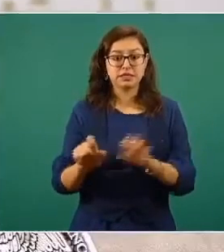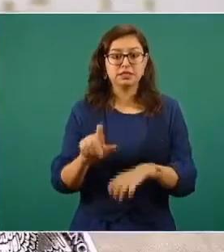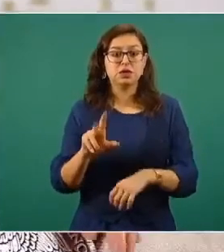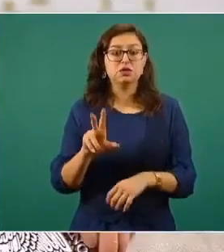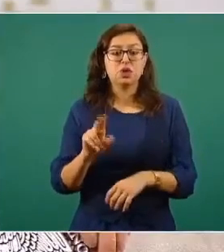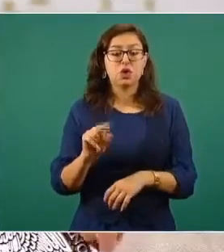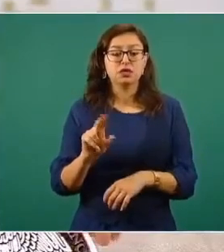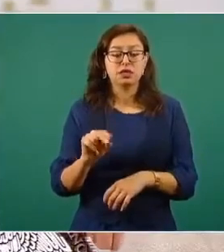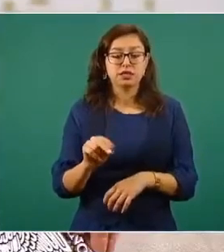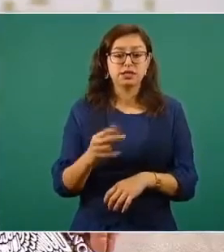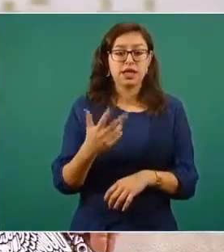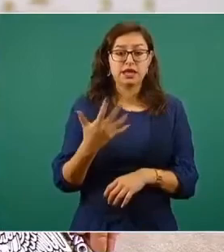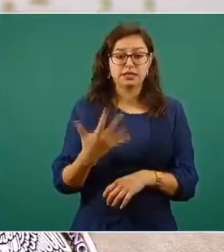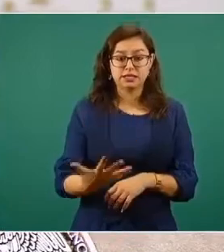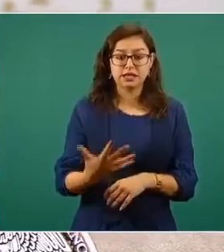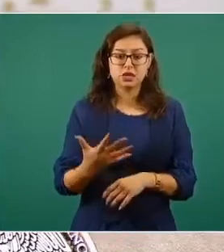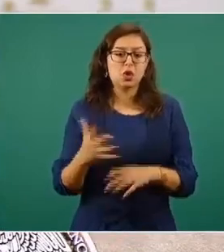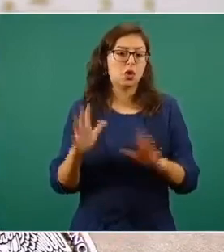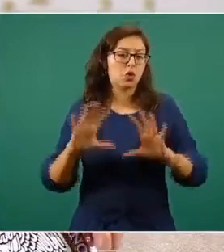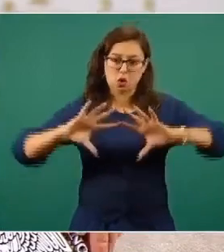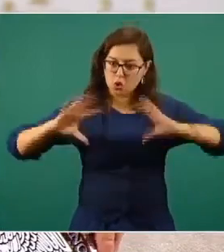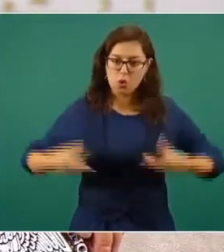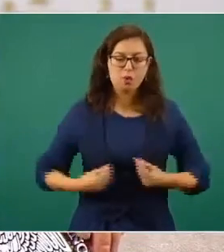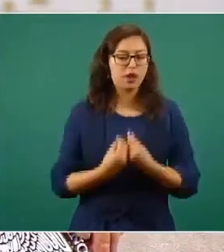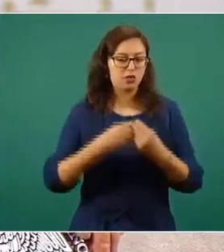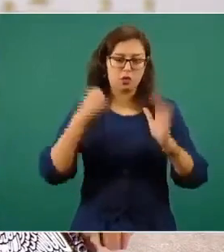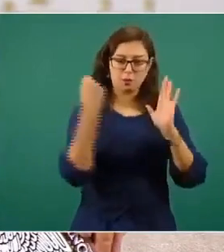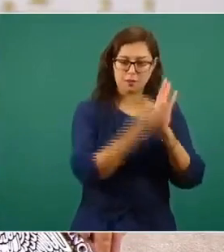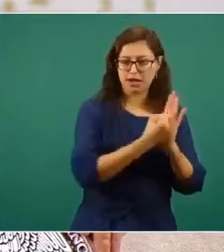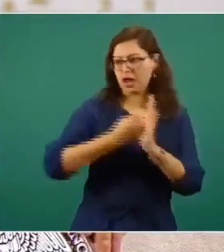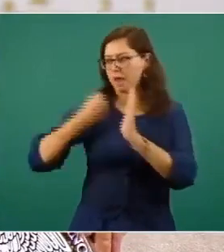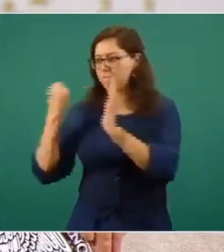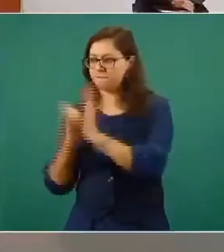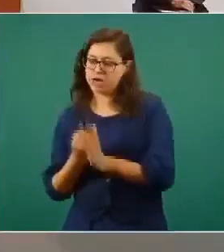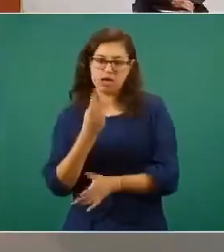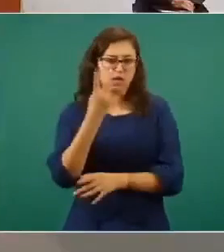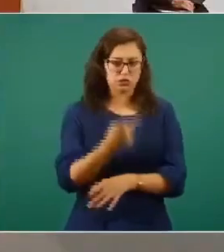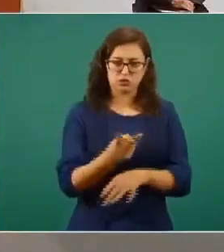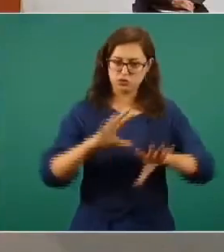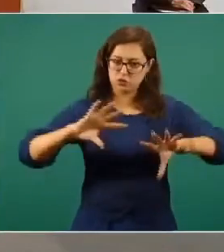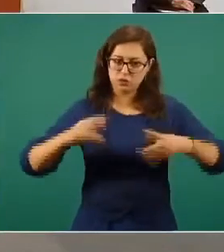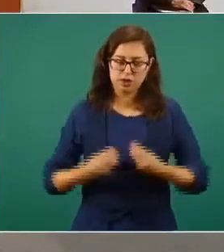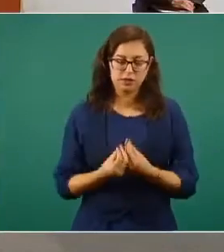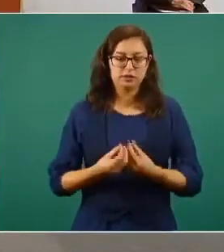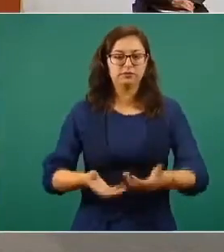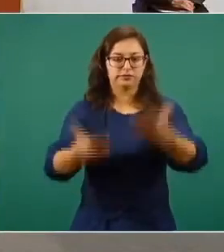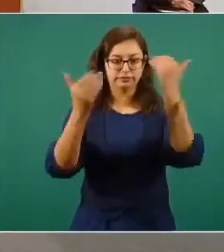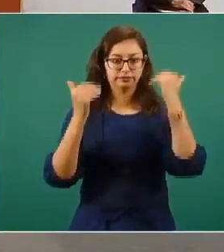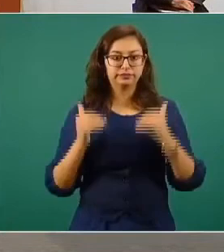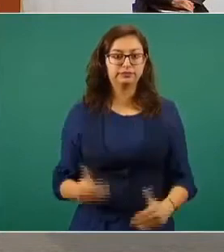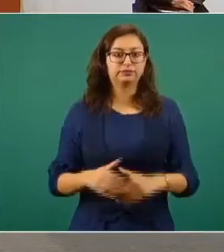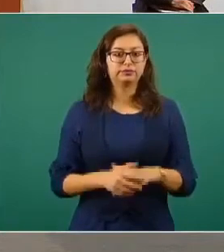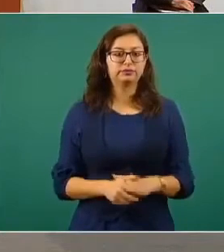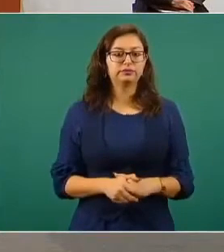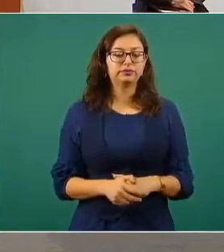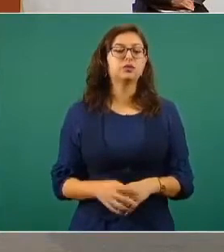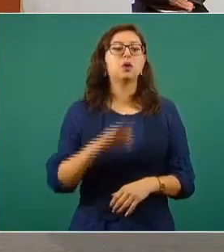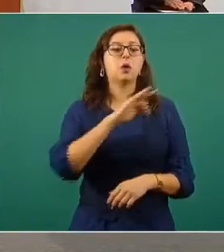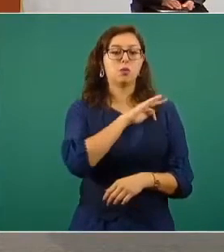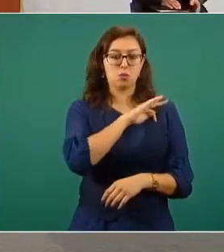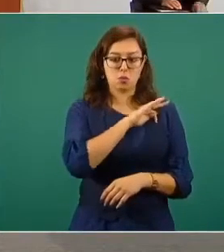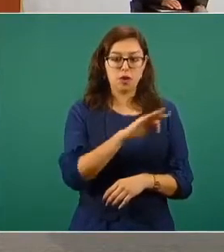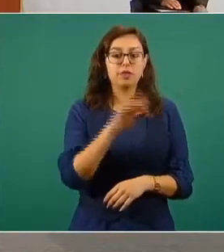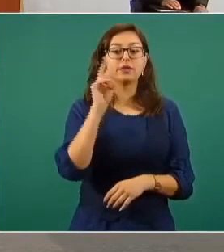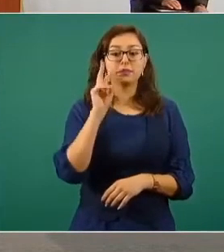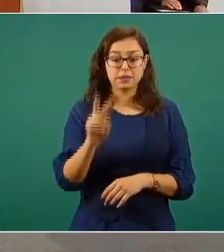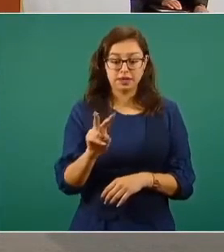813,785, independientemente de cuál es la vacuna utilizada. Aquí estamos la suma de ambas vacunas. La siguiente. Y aquí se ve cómo se